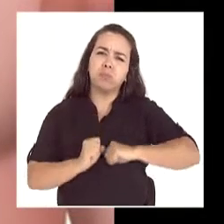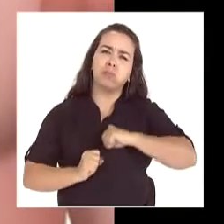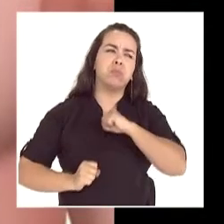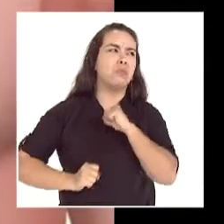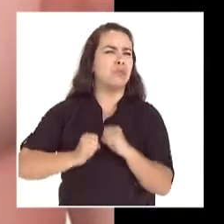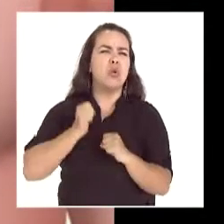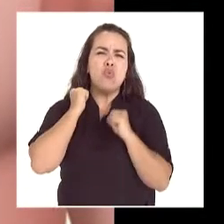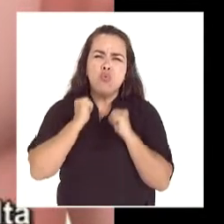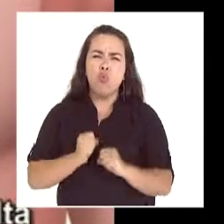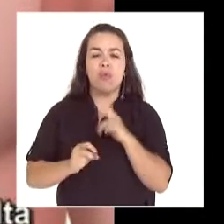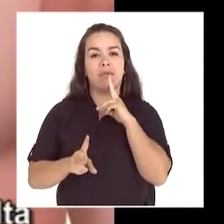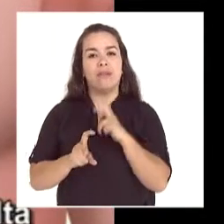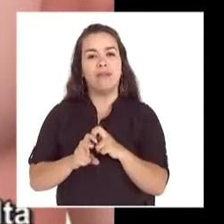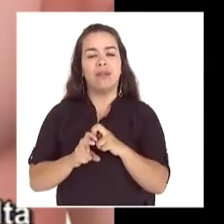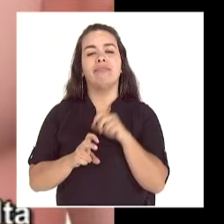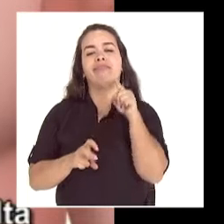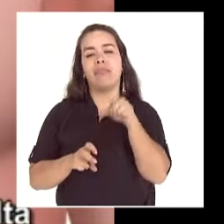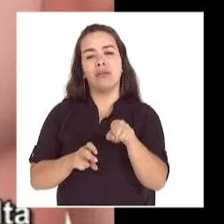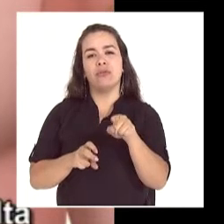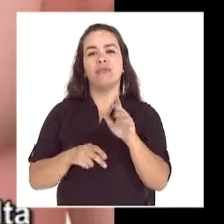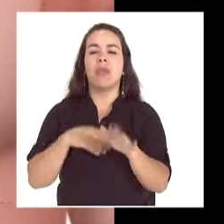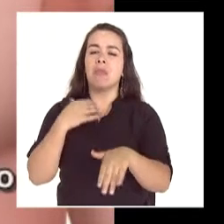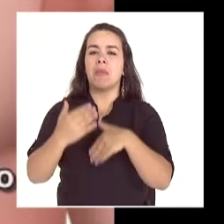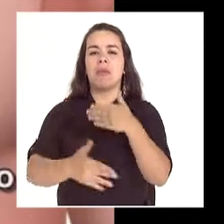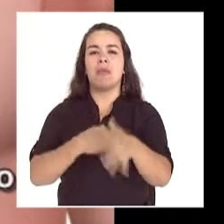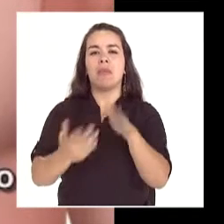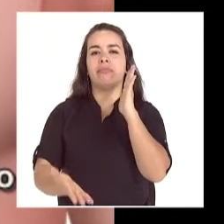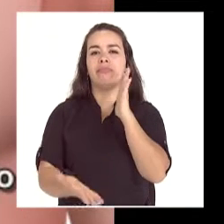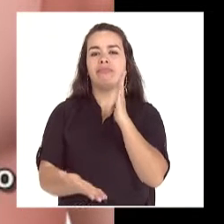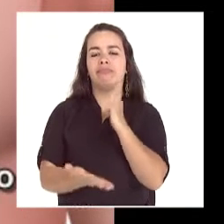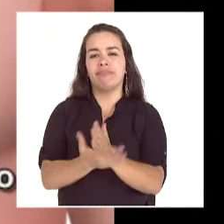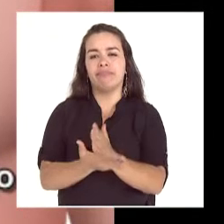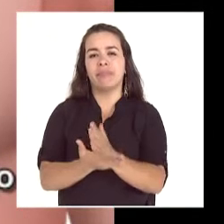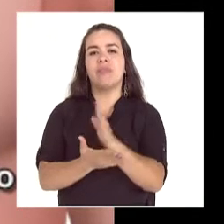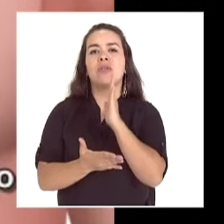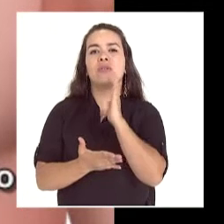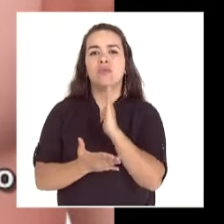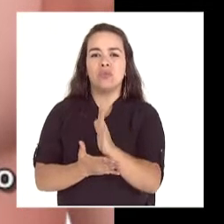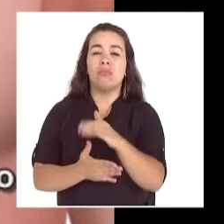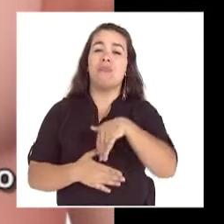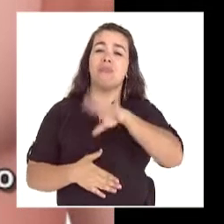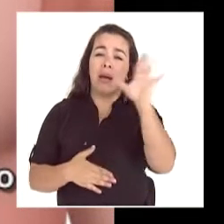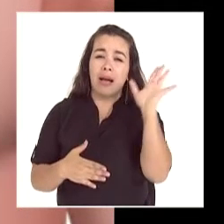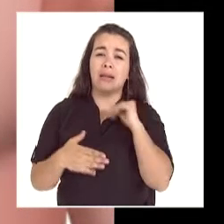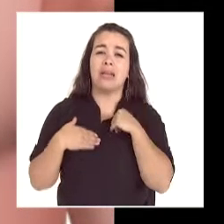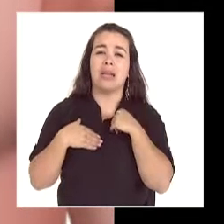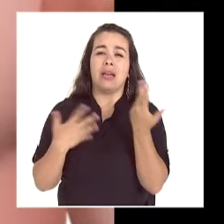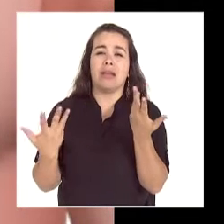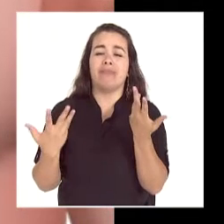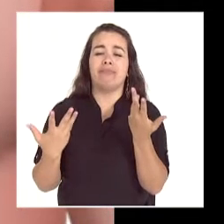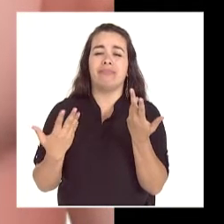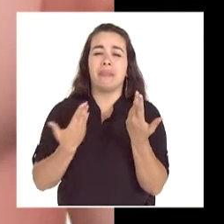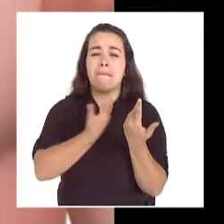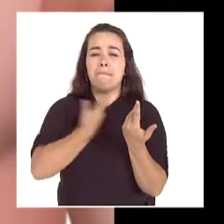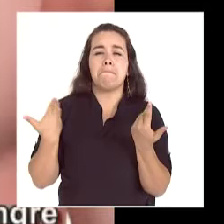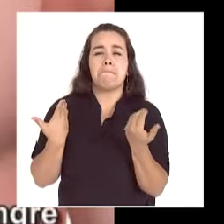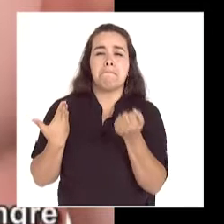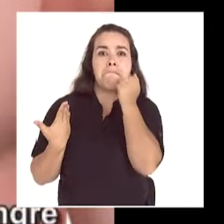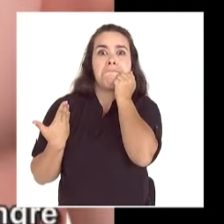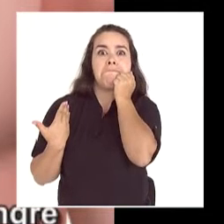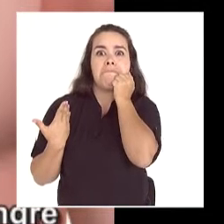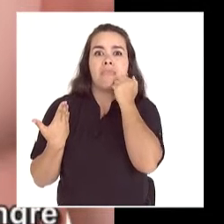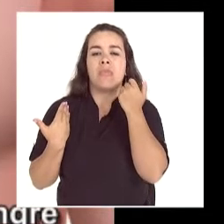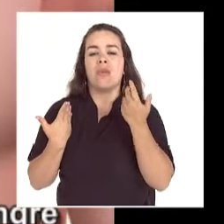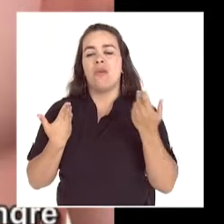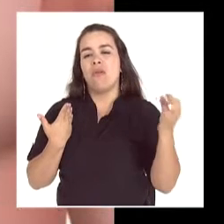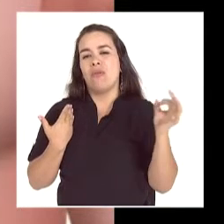pues esto finalmente va a causar mayor riesgo de trombosis y mayor riesgo de todas estas complicaciones de las cuales